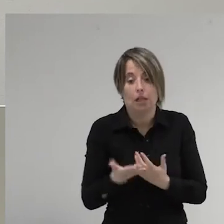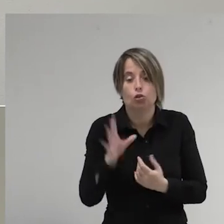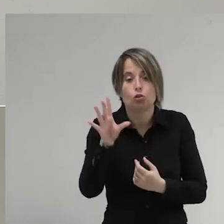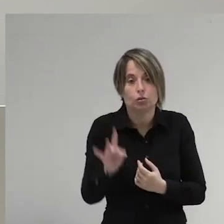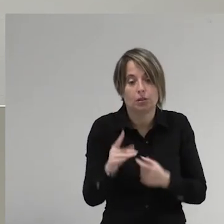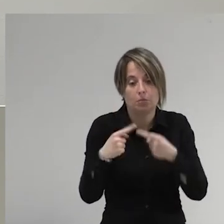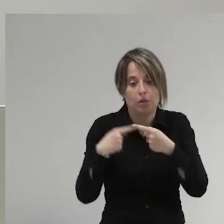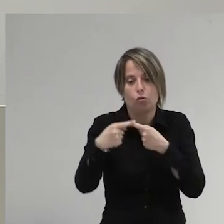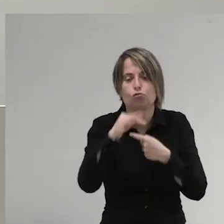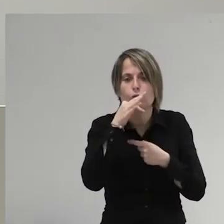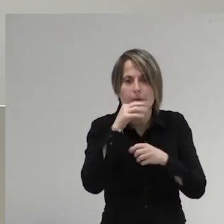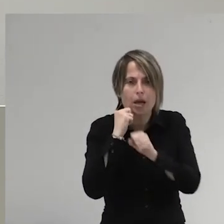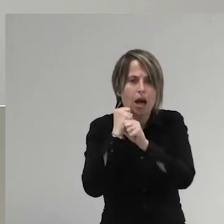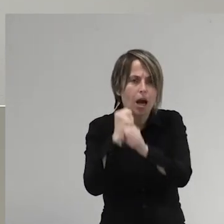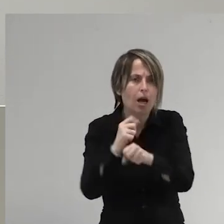creo que